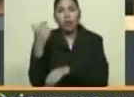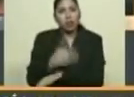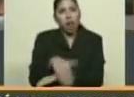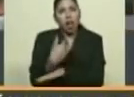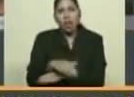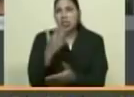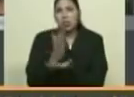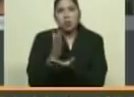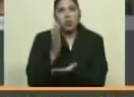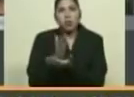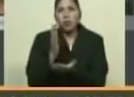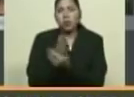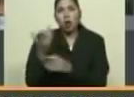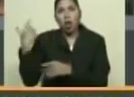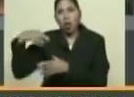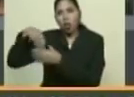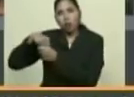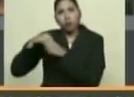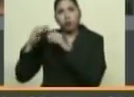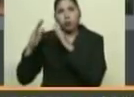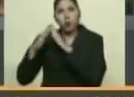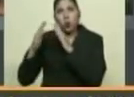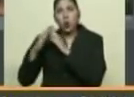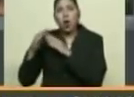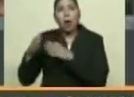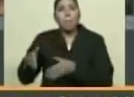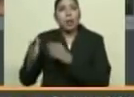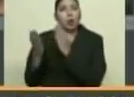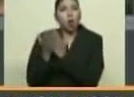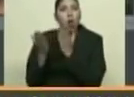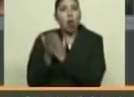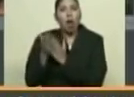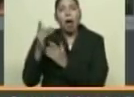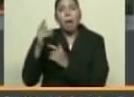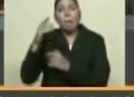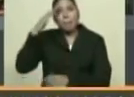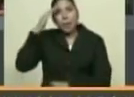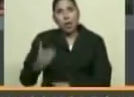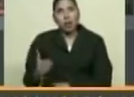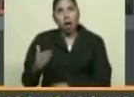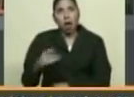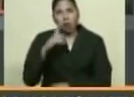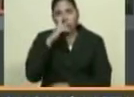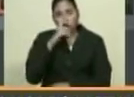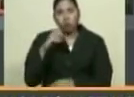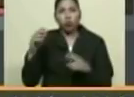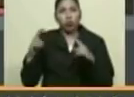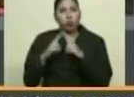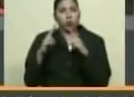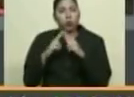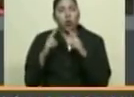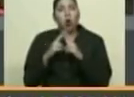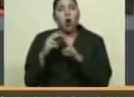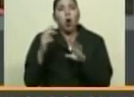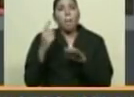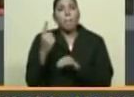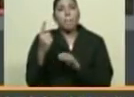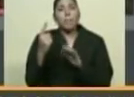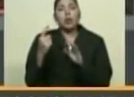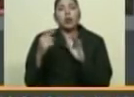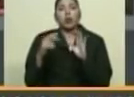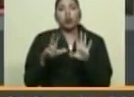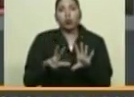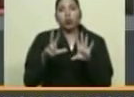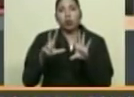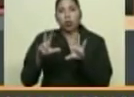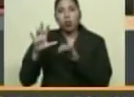Chávez. Venía de la Academia Militar y allá lo conocimos nosotros en el año 85. Aquí está el comandante Rubén Ávila, que era